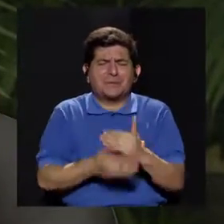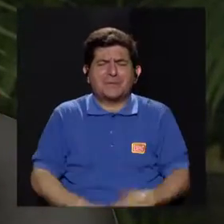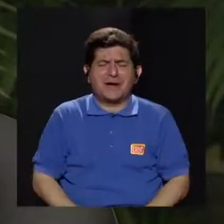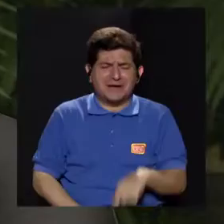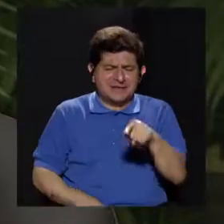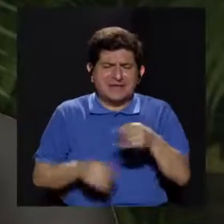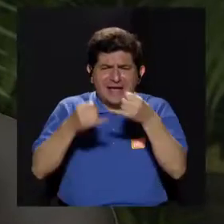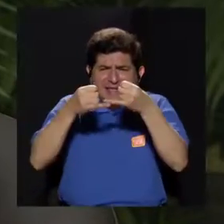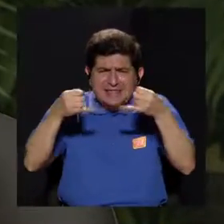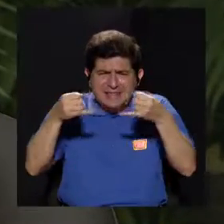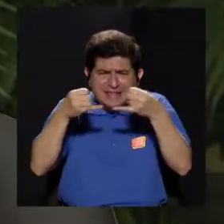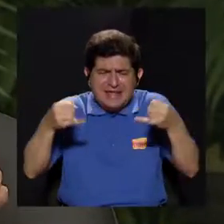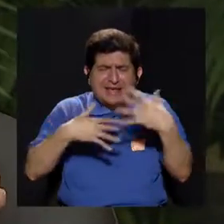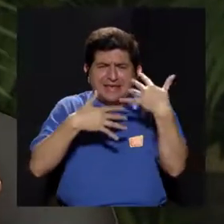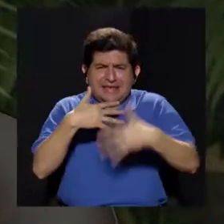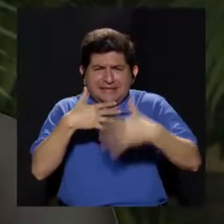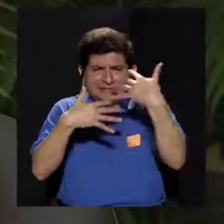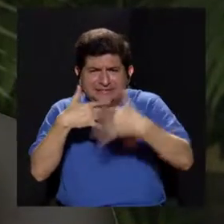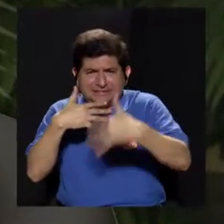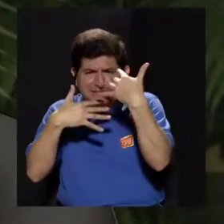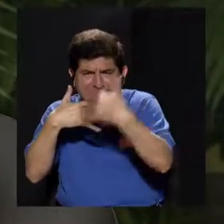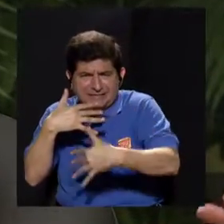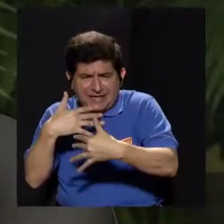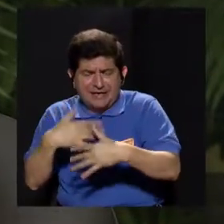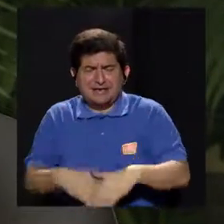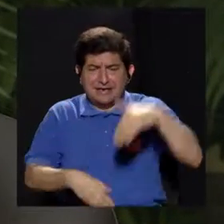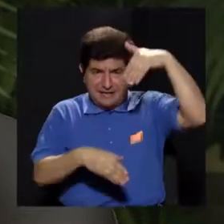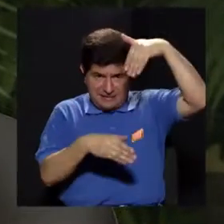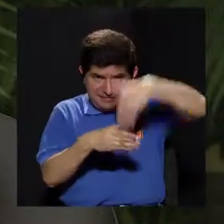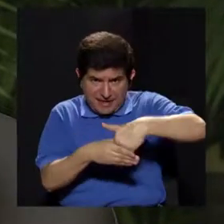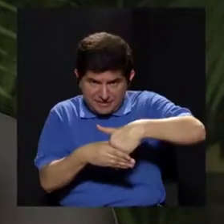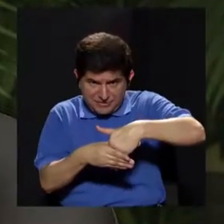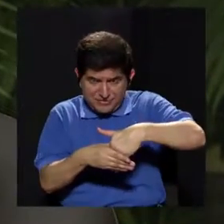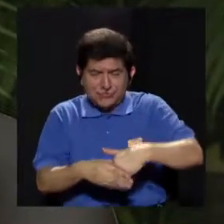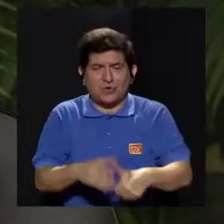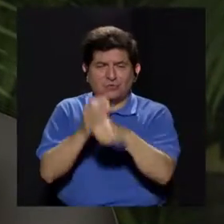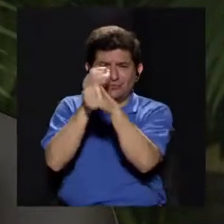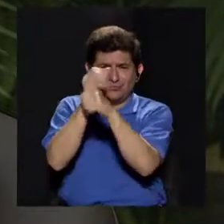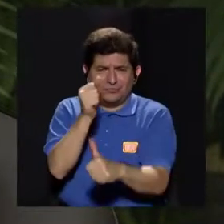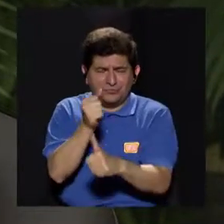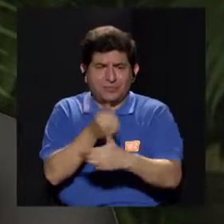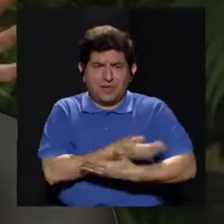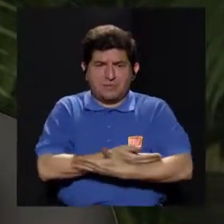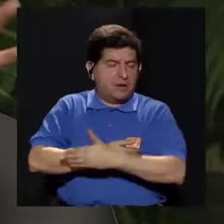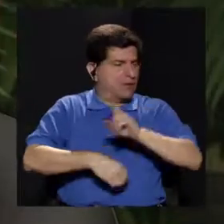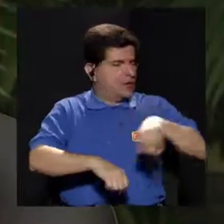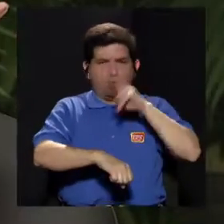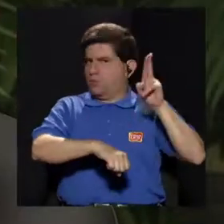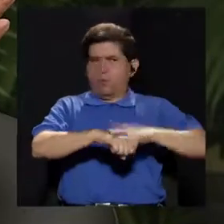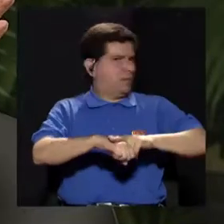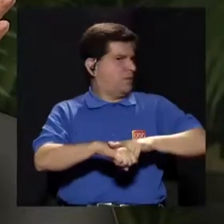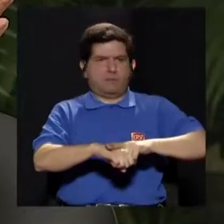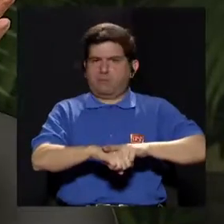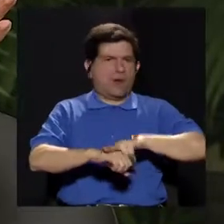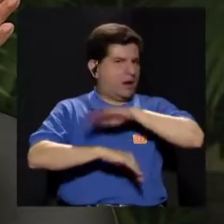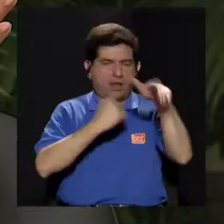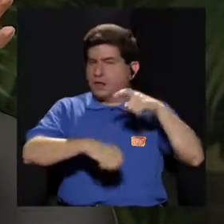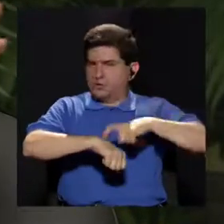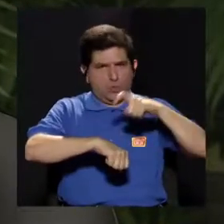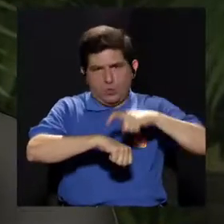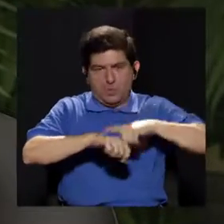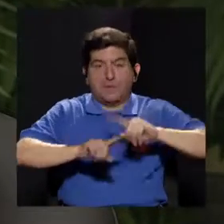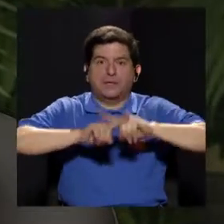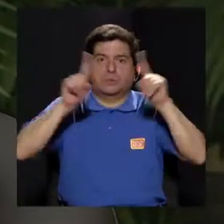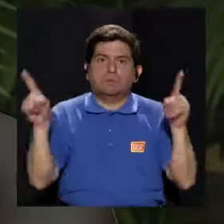sanguinolentas. La presencia de sangre en las heces de un bebé es anormal. Es anormal en todas las